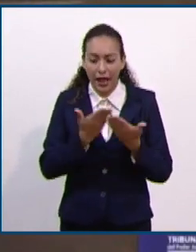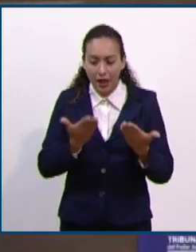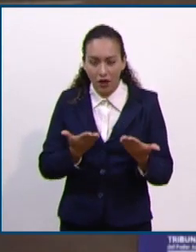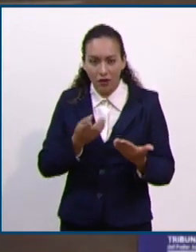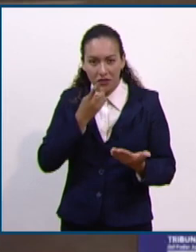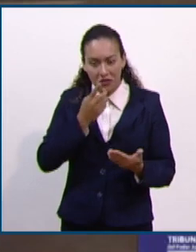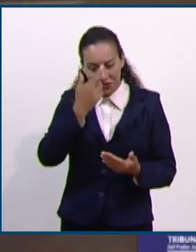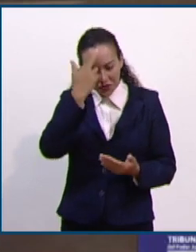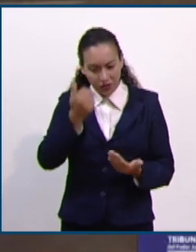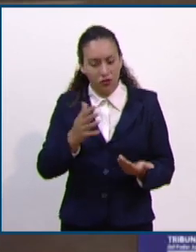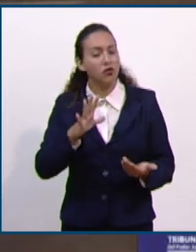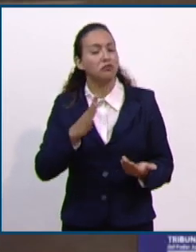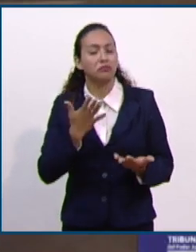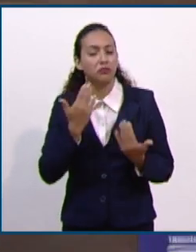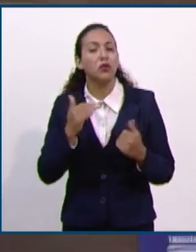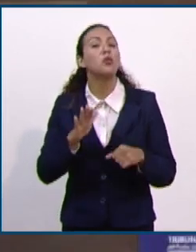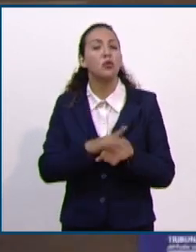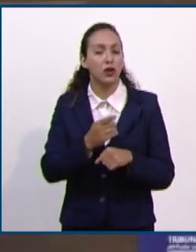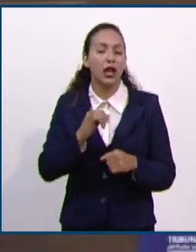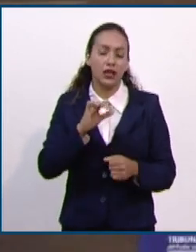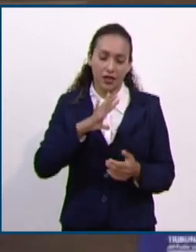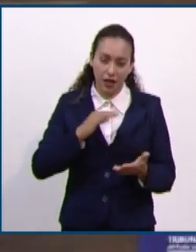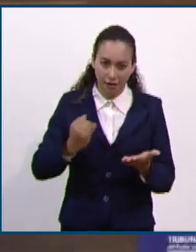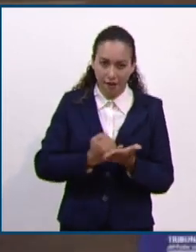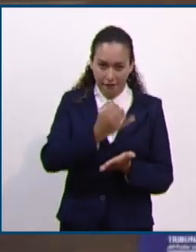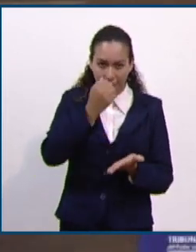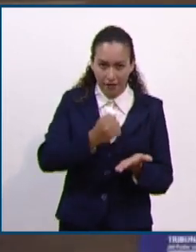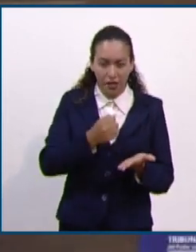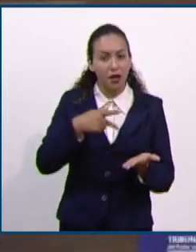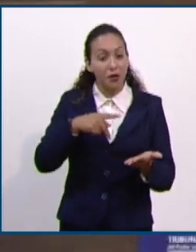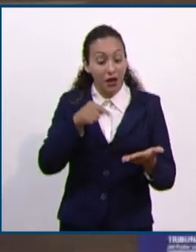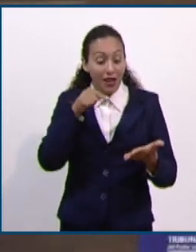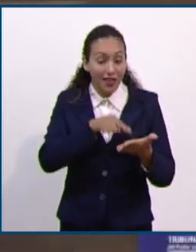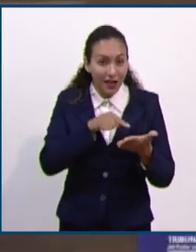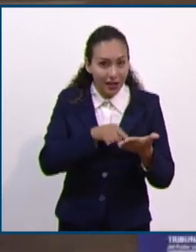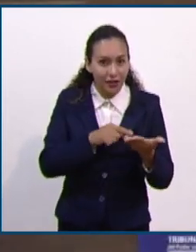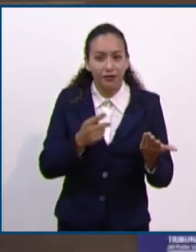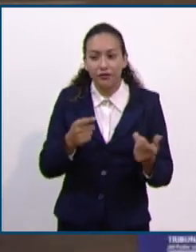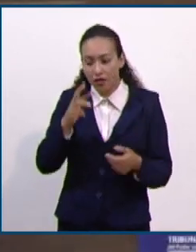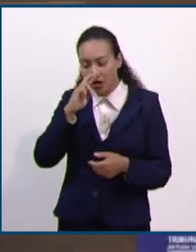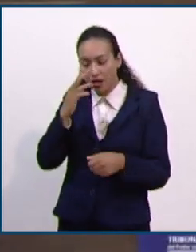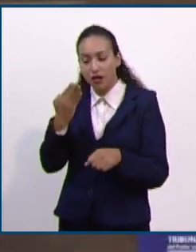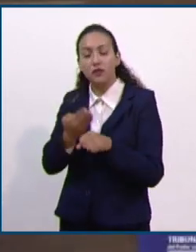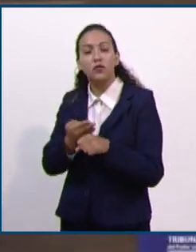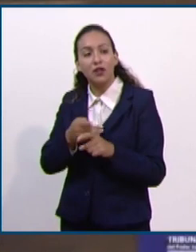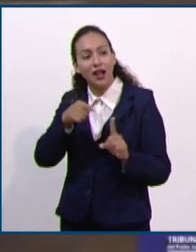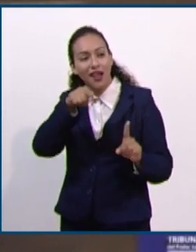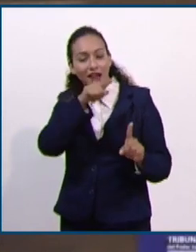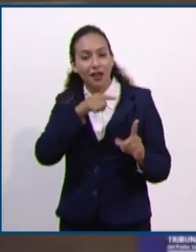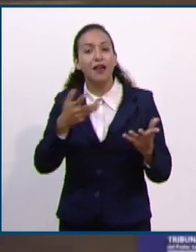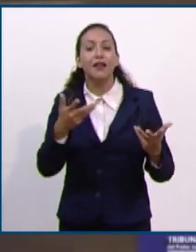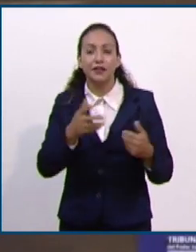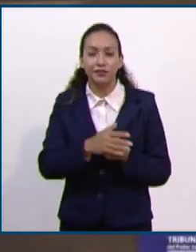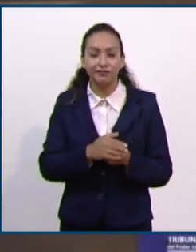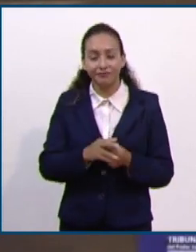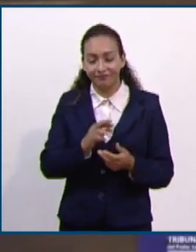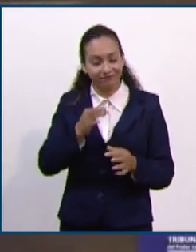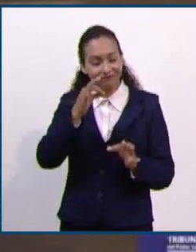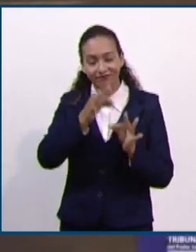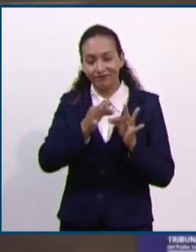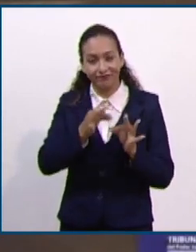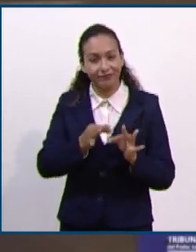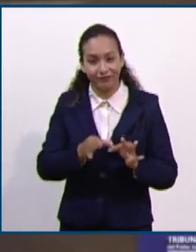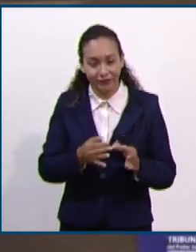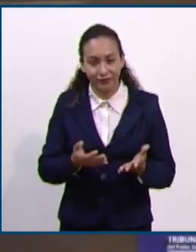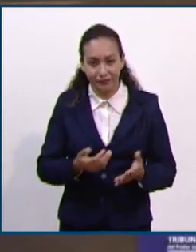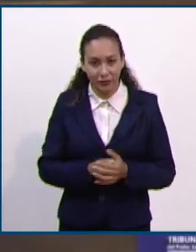infundados, porque de la sentencia controvertida se desprende que la responsable consideró los elementos establecidos en los